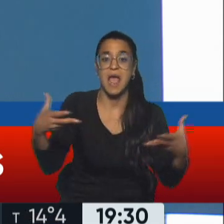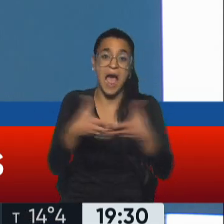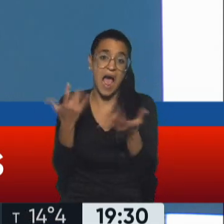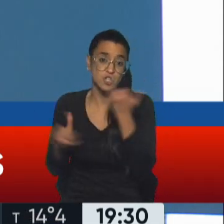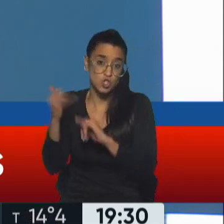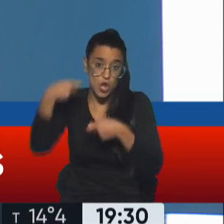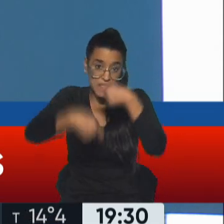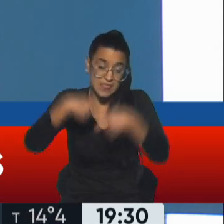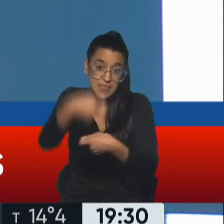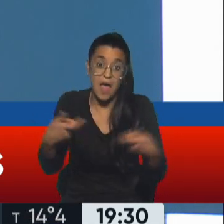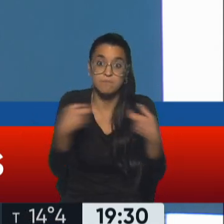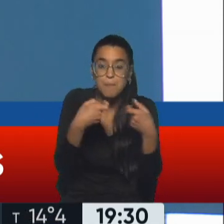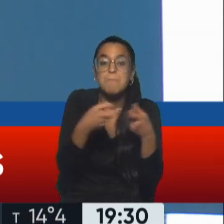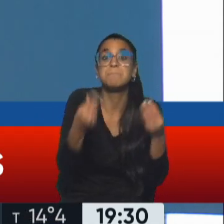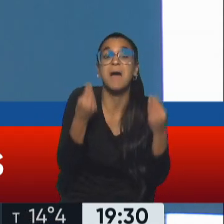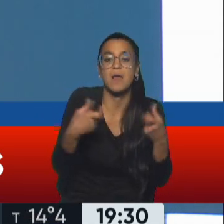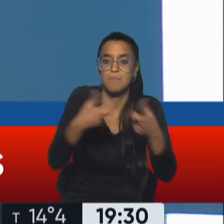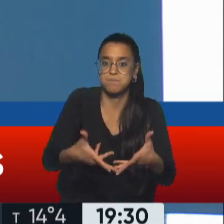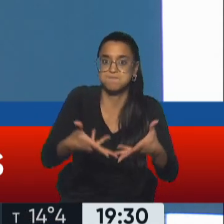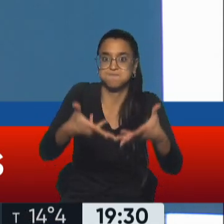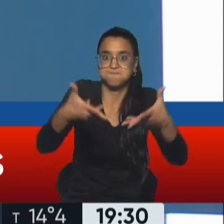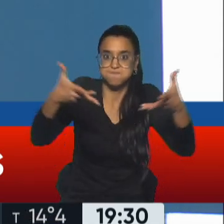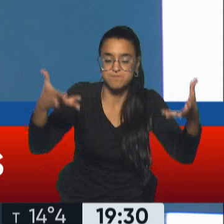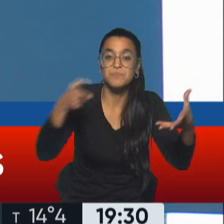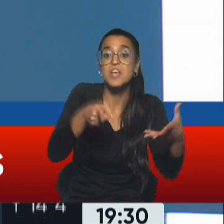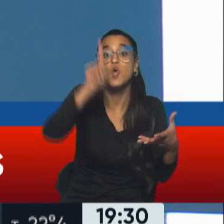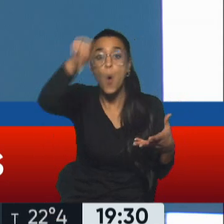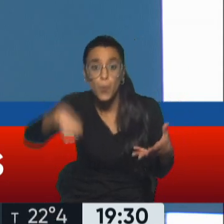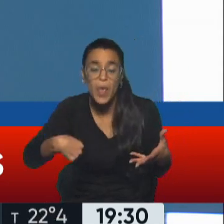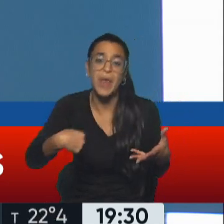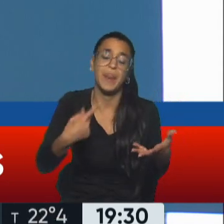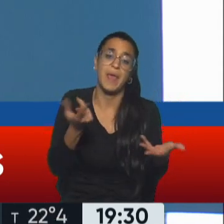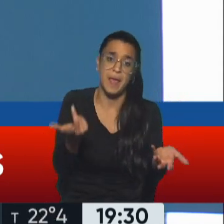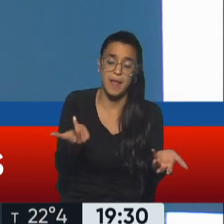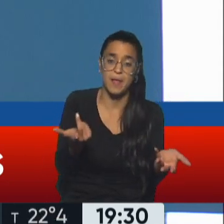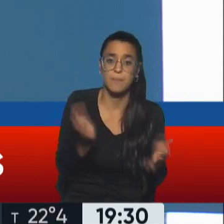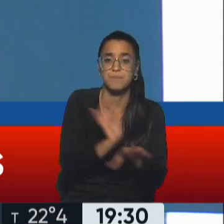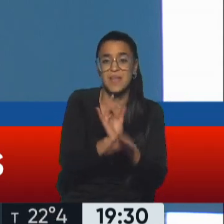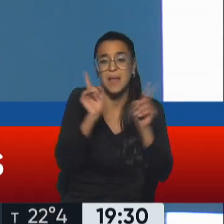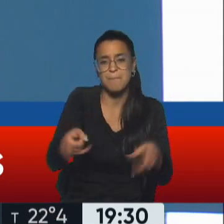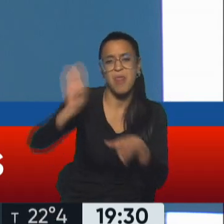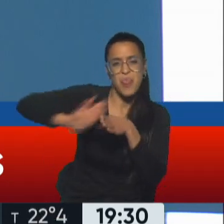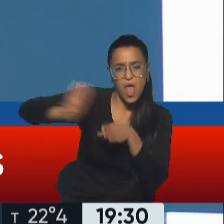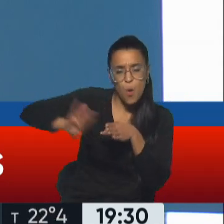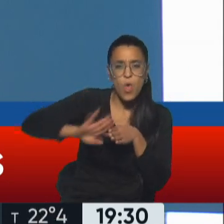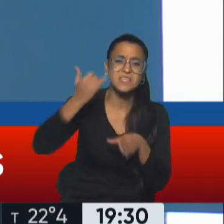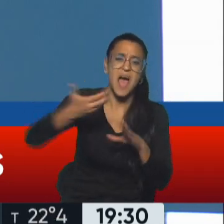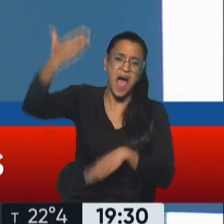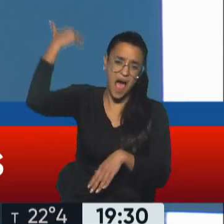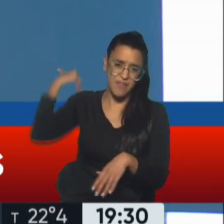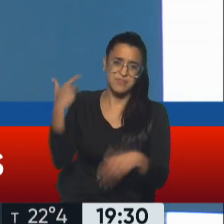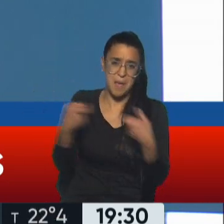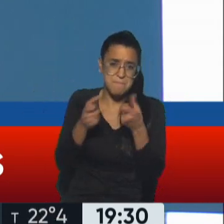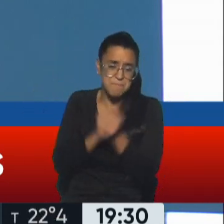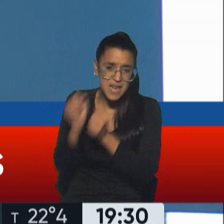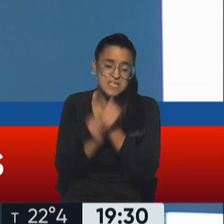que invertían en la compañía para que la compañía creciera, y eso generó, digamos, y además la deuda que ya venía teniendo Molinos Cañuelas con